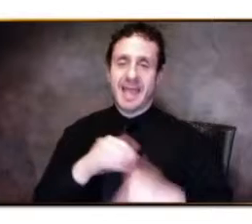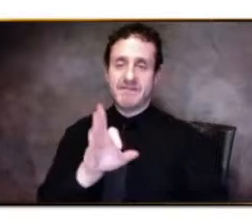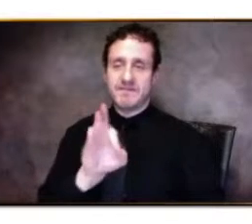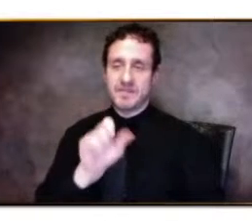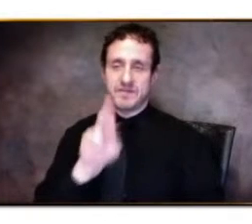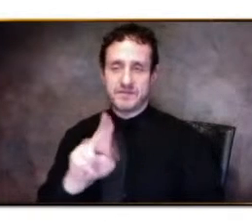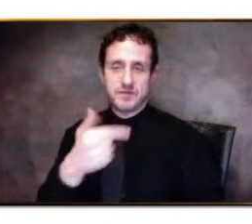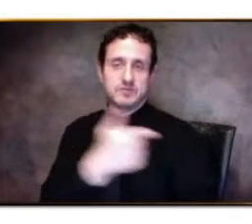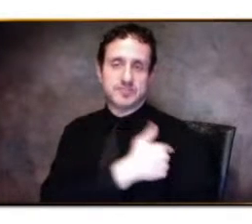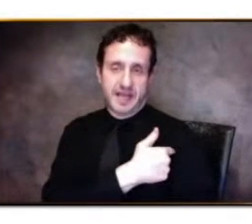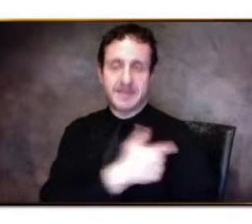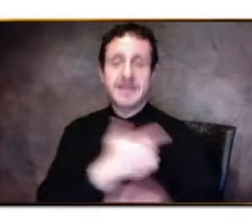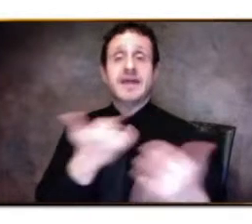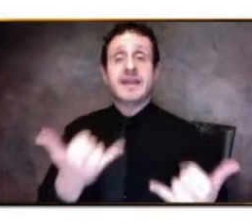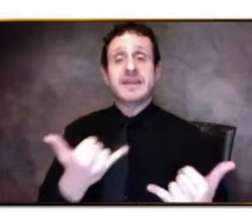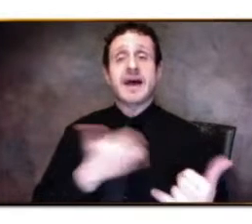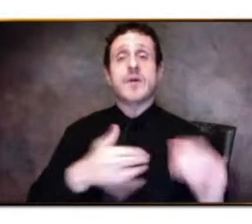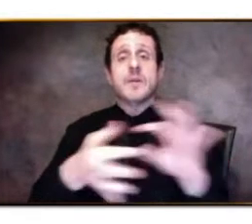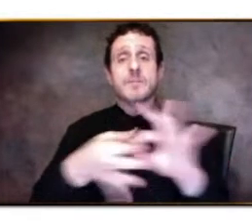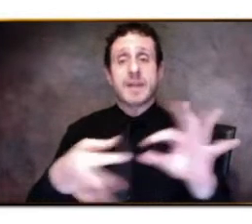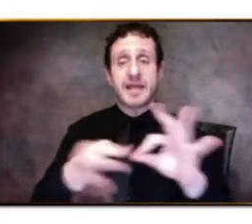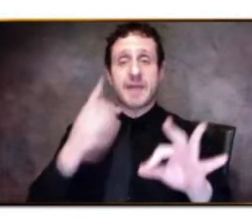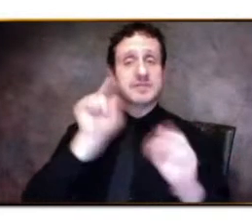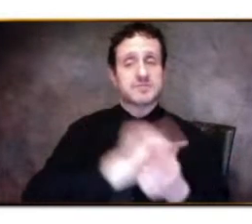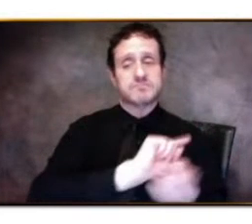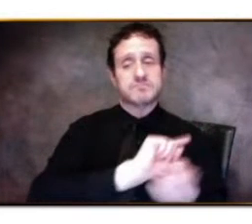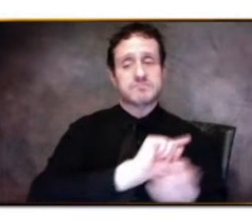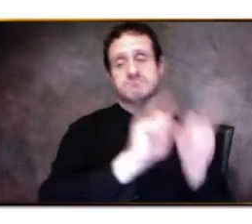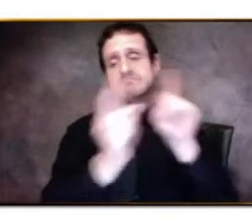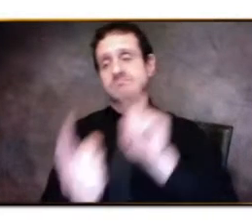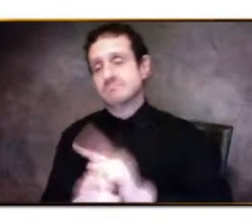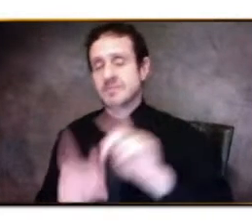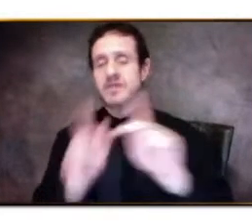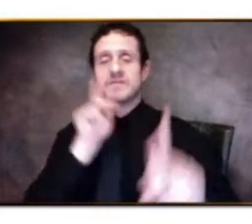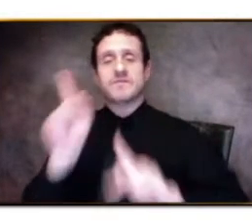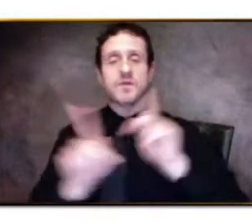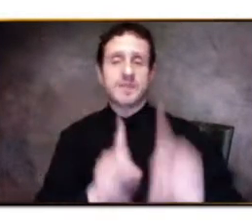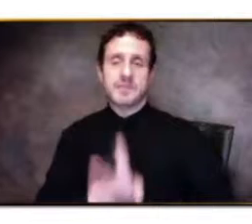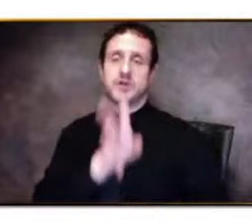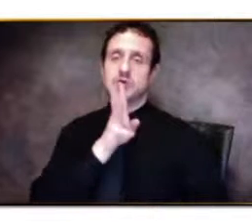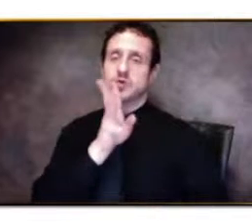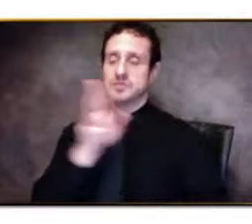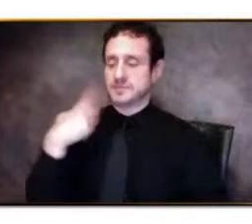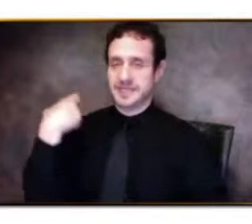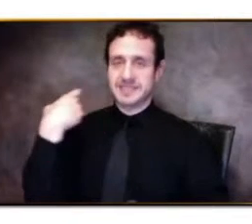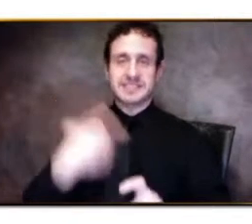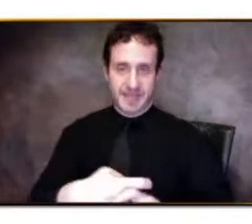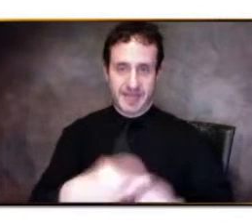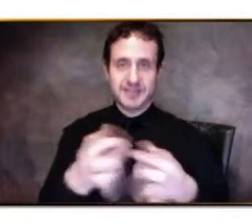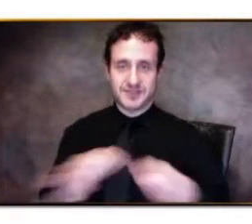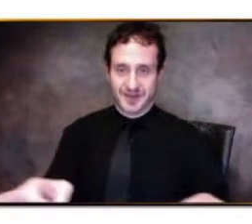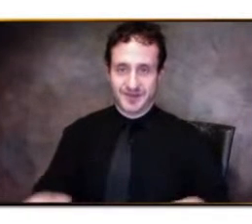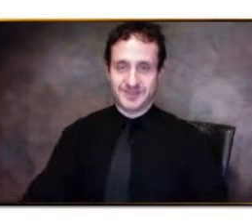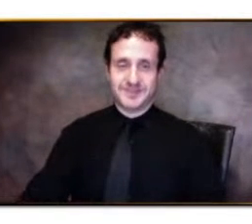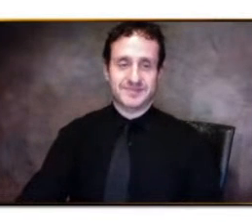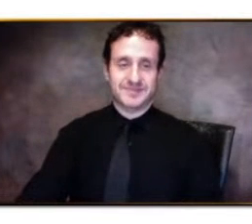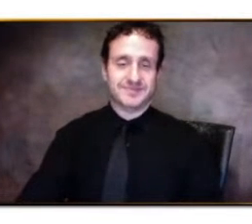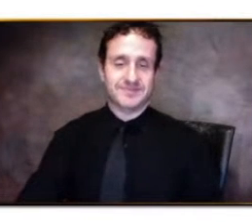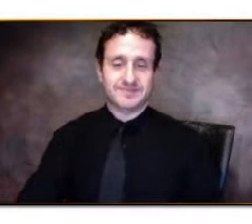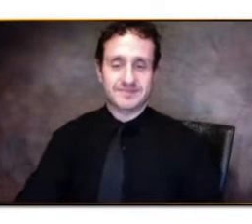Buenas tardes a todos. Antes de mañana quiero mandar un feliz Día de Acción de Gracias a